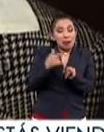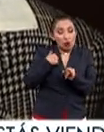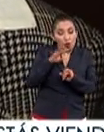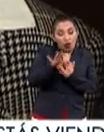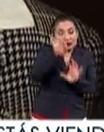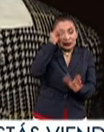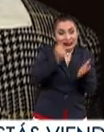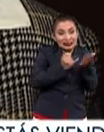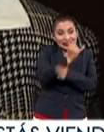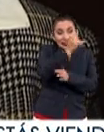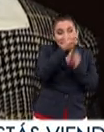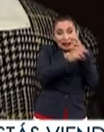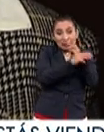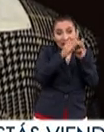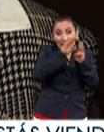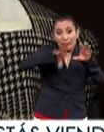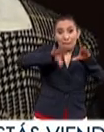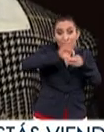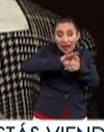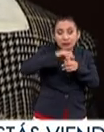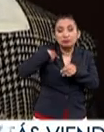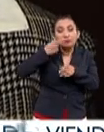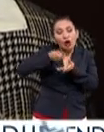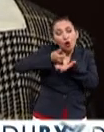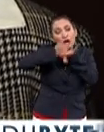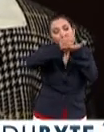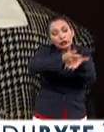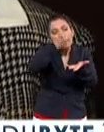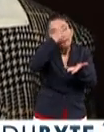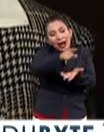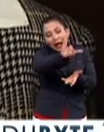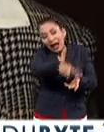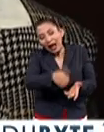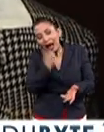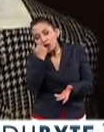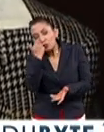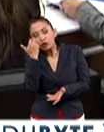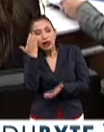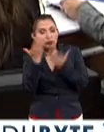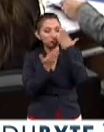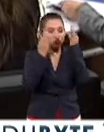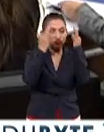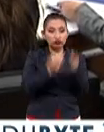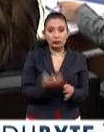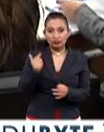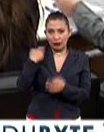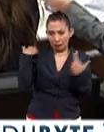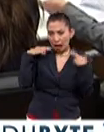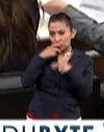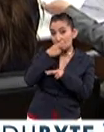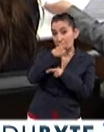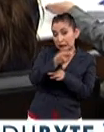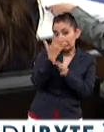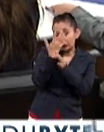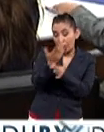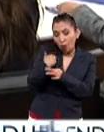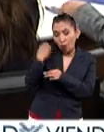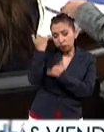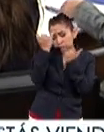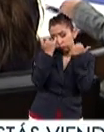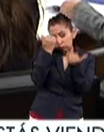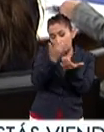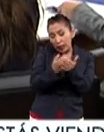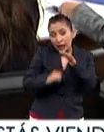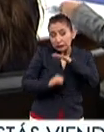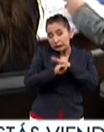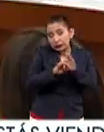curricular, pero va enfocada justo a completar el perfil del egresado que queremos. De acuerdo con los docentes, un planteamiento